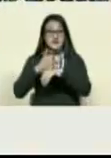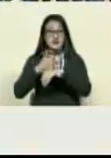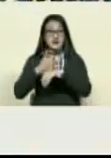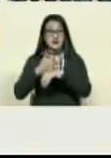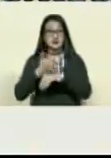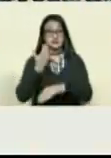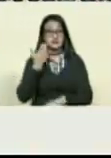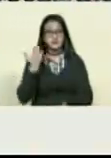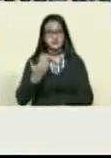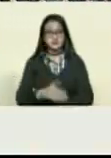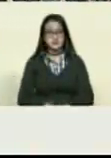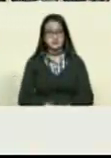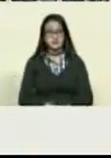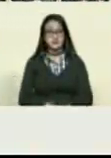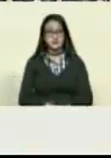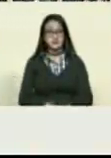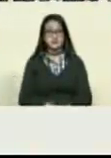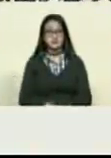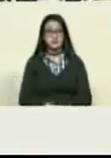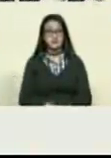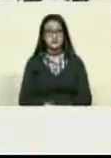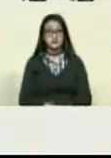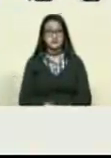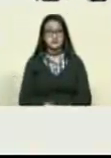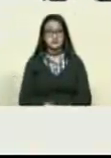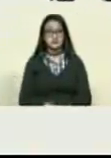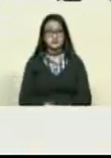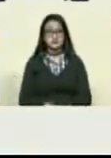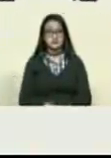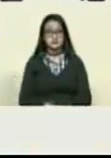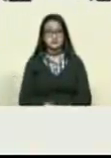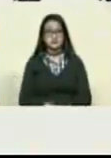hombro! ¡Ar!